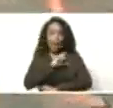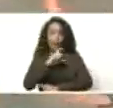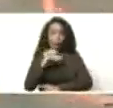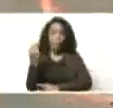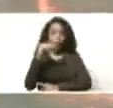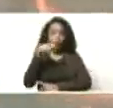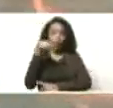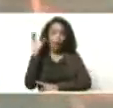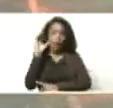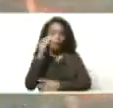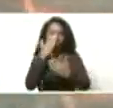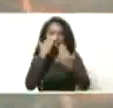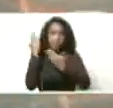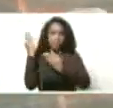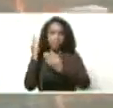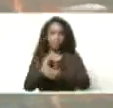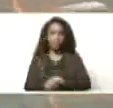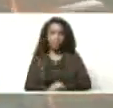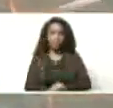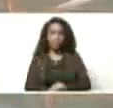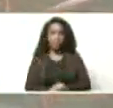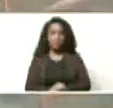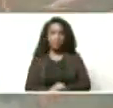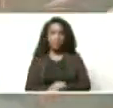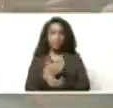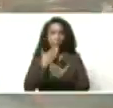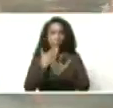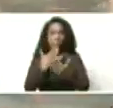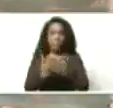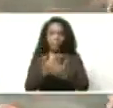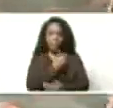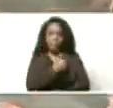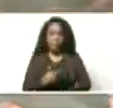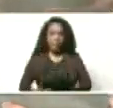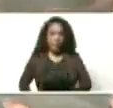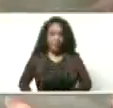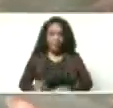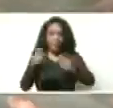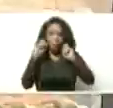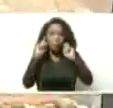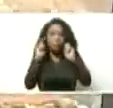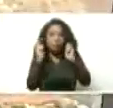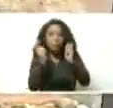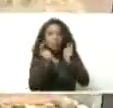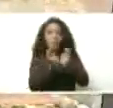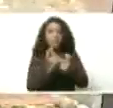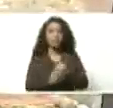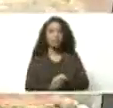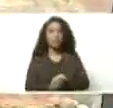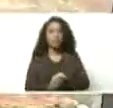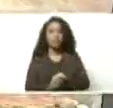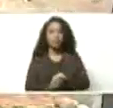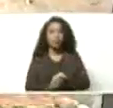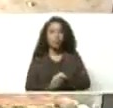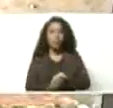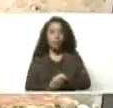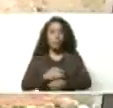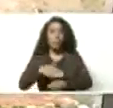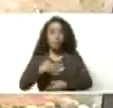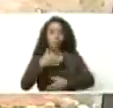caracas adelante laura adelante camarada en niza presidente canceló la horita para